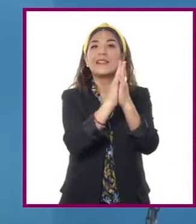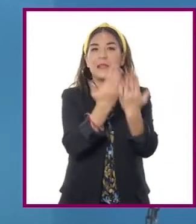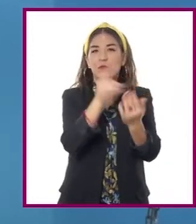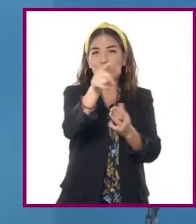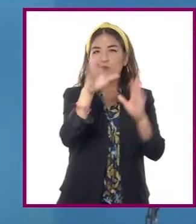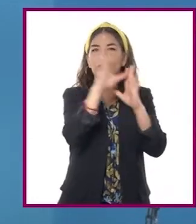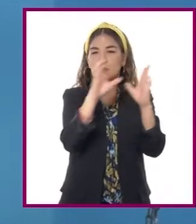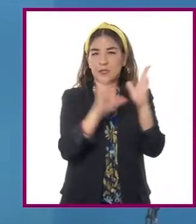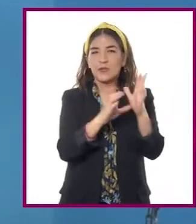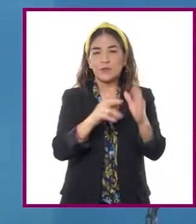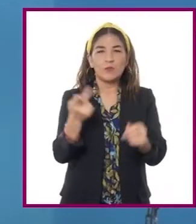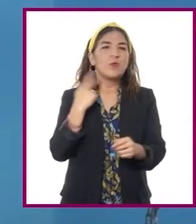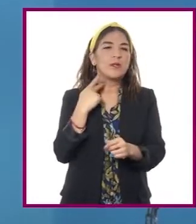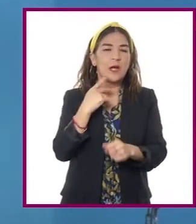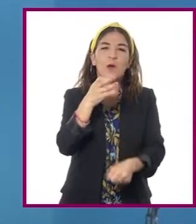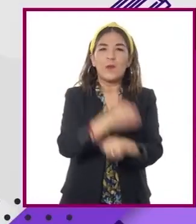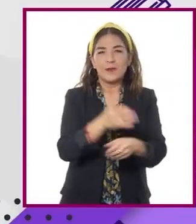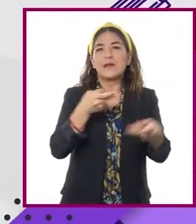pues la vamos a ocupar.